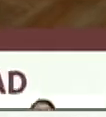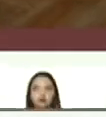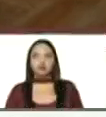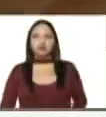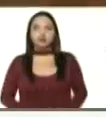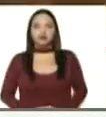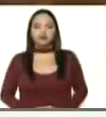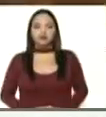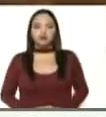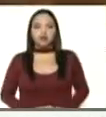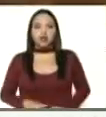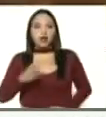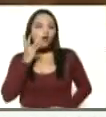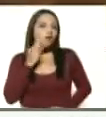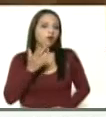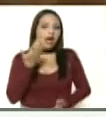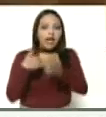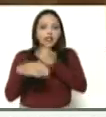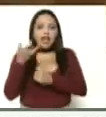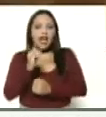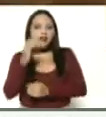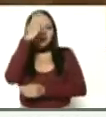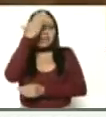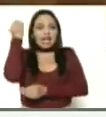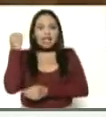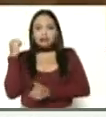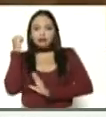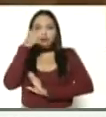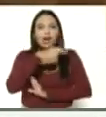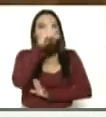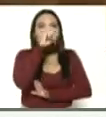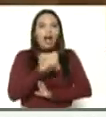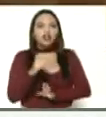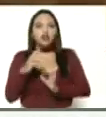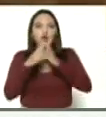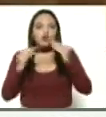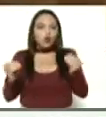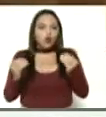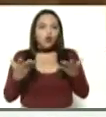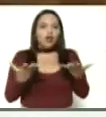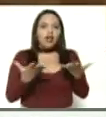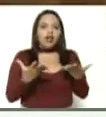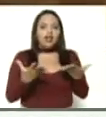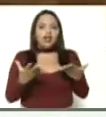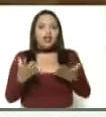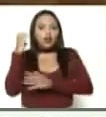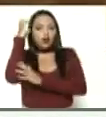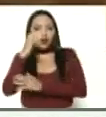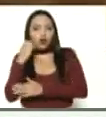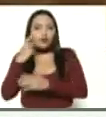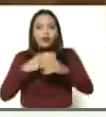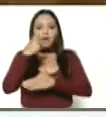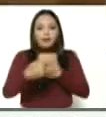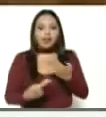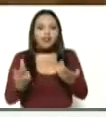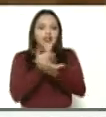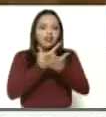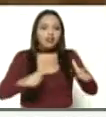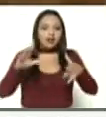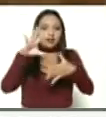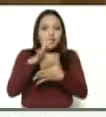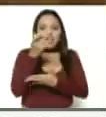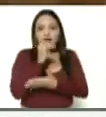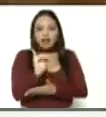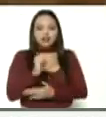un ejemplo fue Miranda, Francisco de Miranda ya llevaba años por toda Europa con su plan de la libertad americana, ya se habían